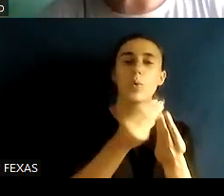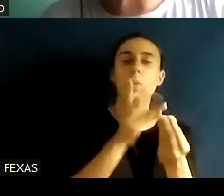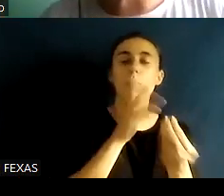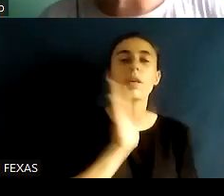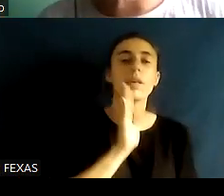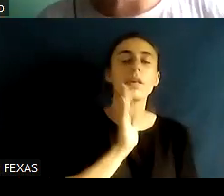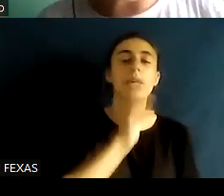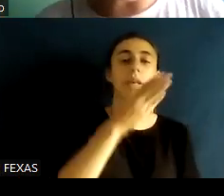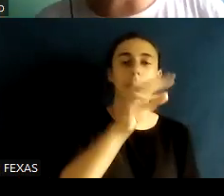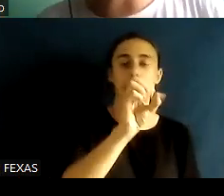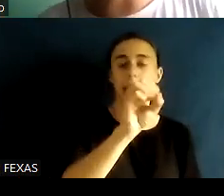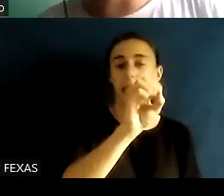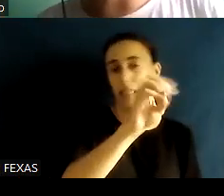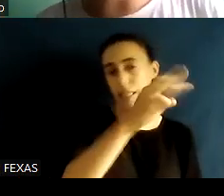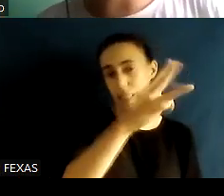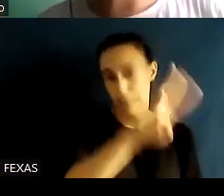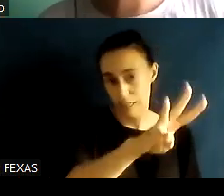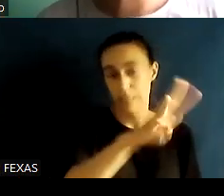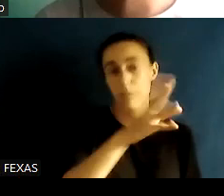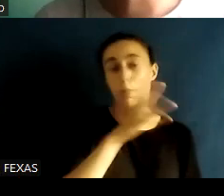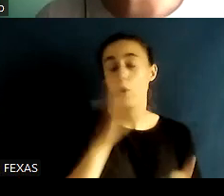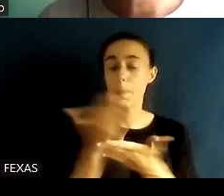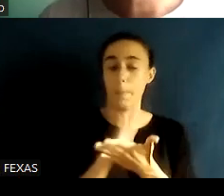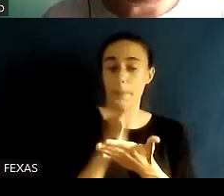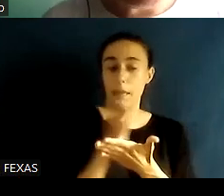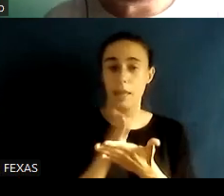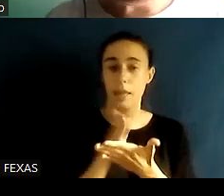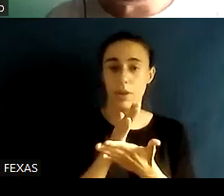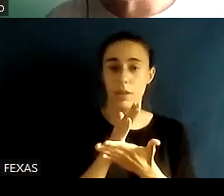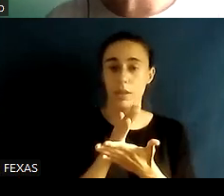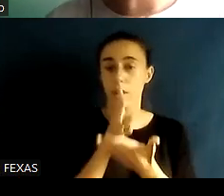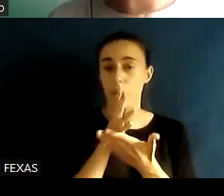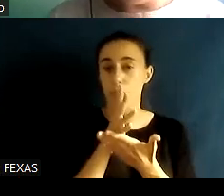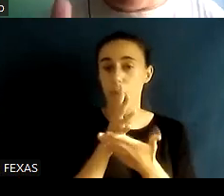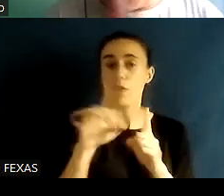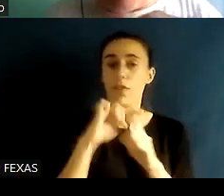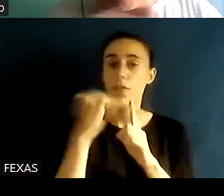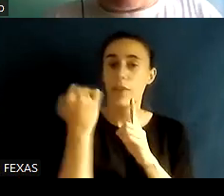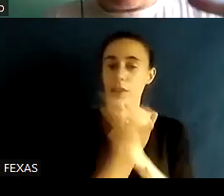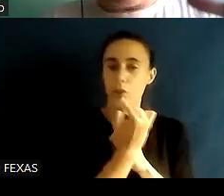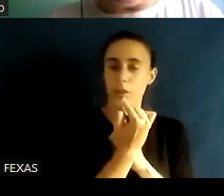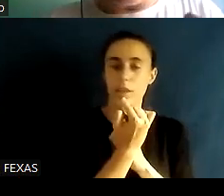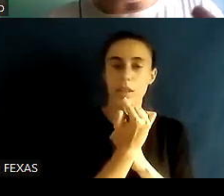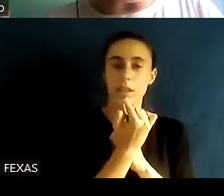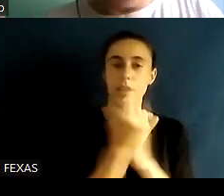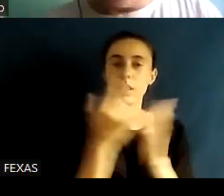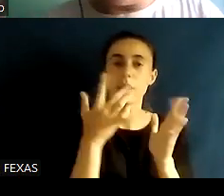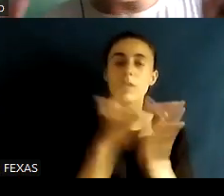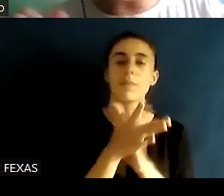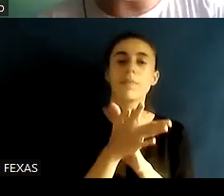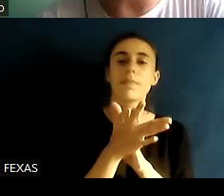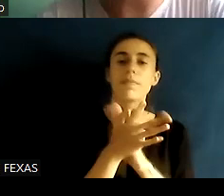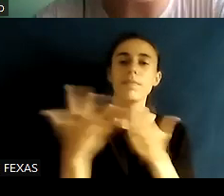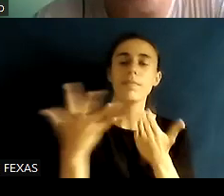son mediadores, tanto la vitamina B6 como la vitamina B3 como el zinc, son cofactores en toda la vía aquella formativa